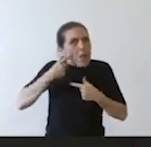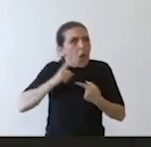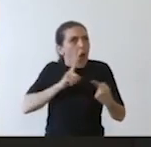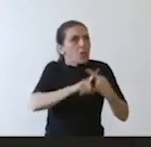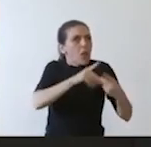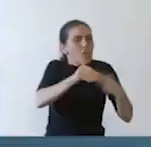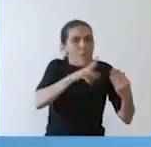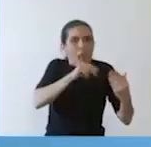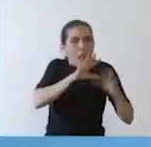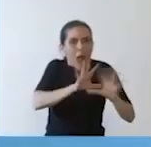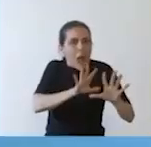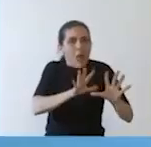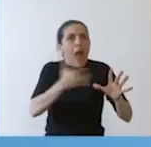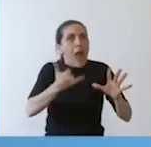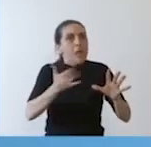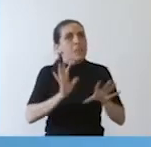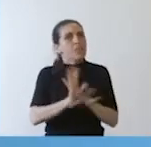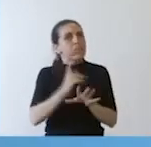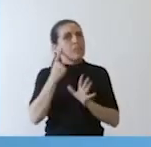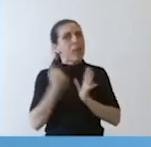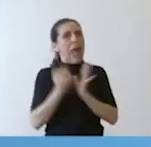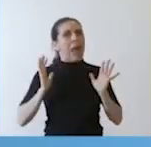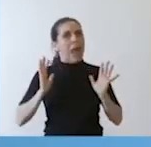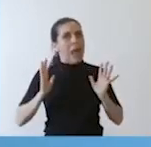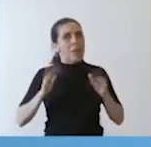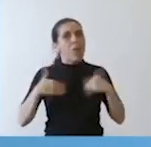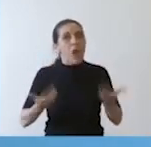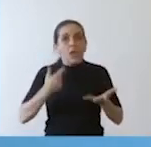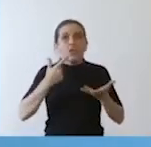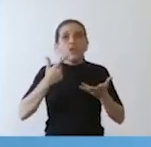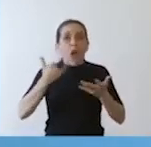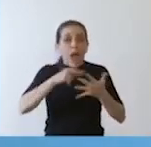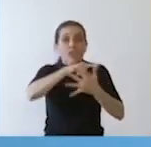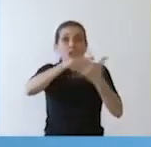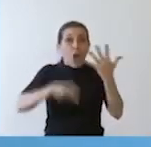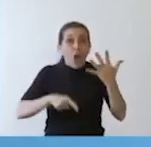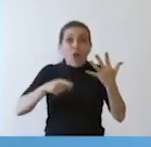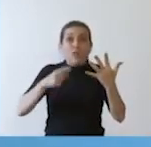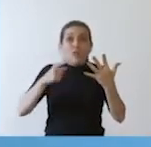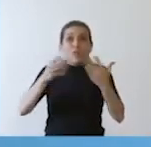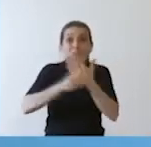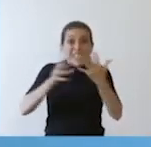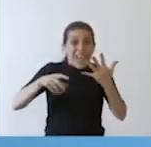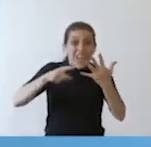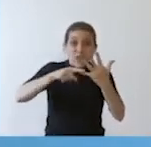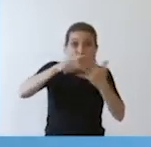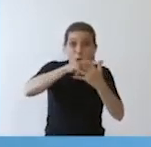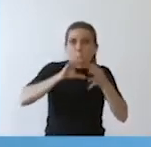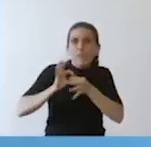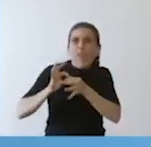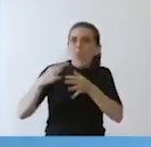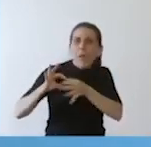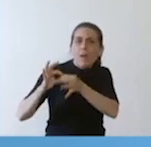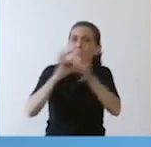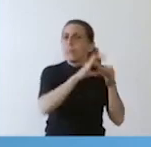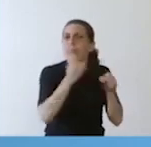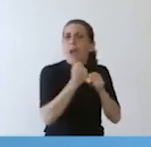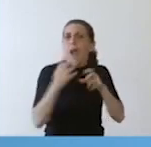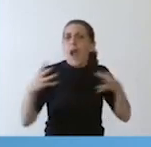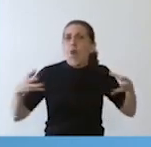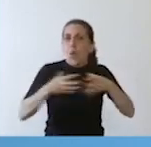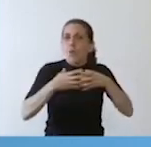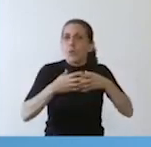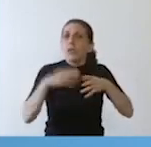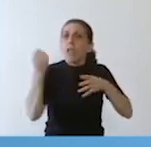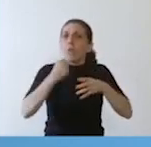etcétera. Entonces, todos los sectores deben articular y una de las recomendaciones es muy importante,